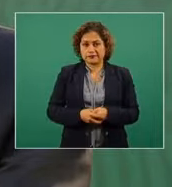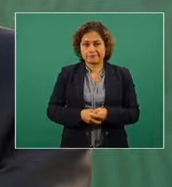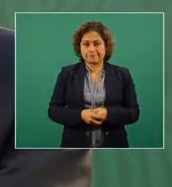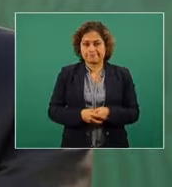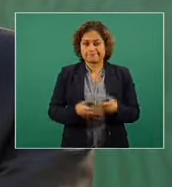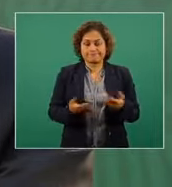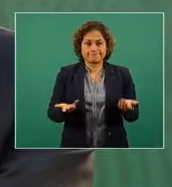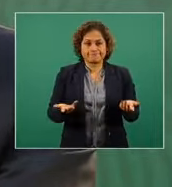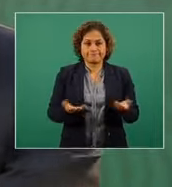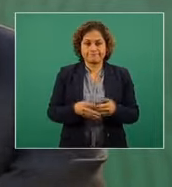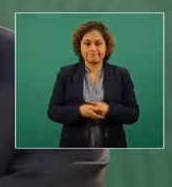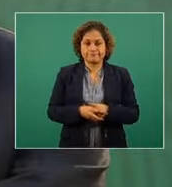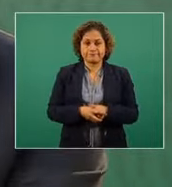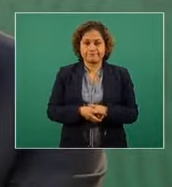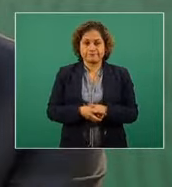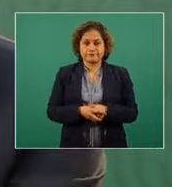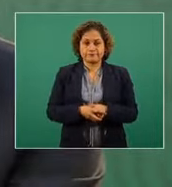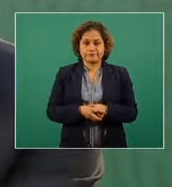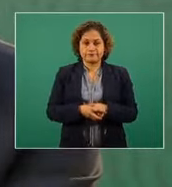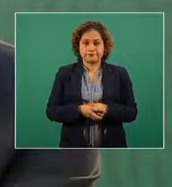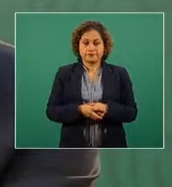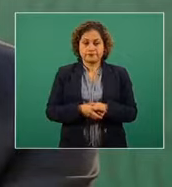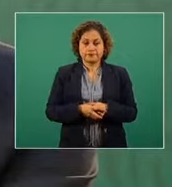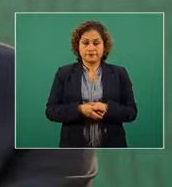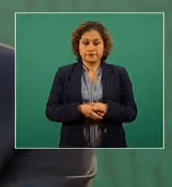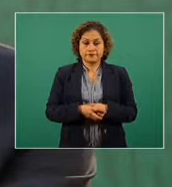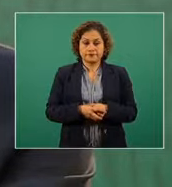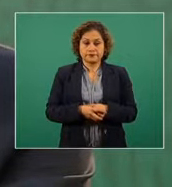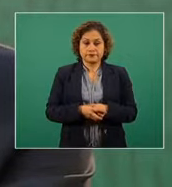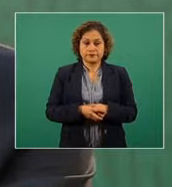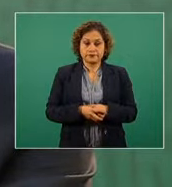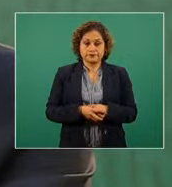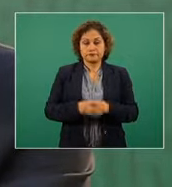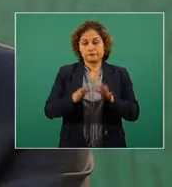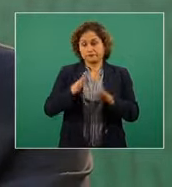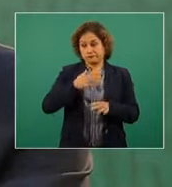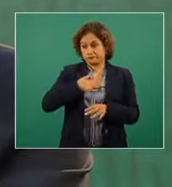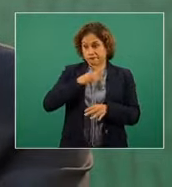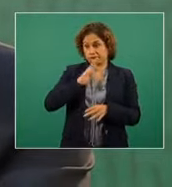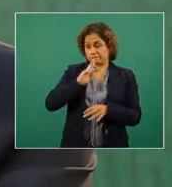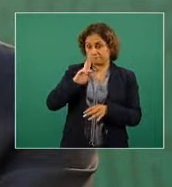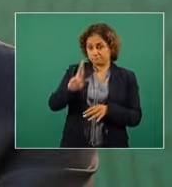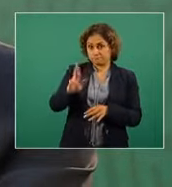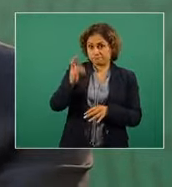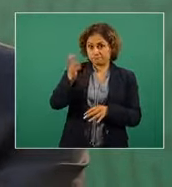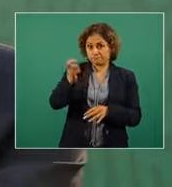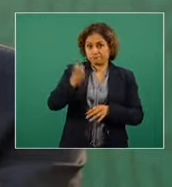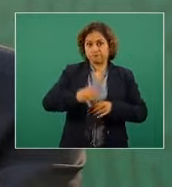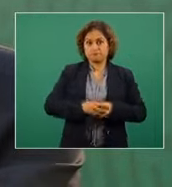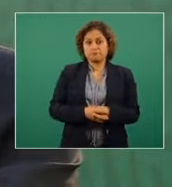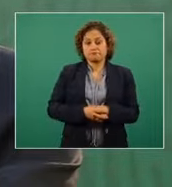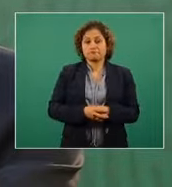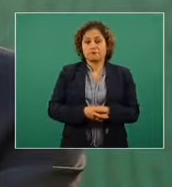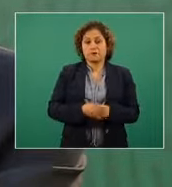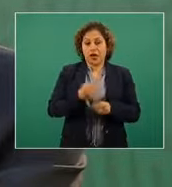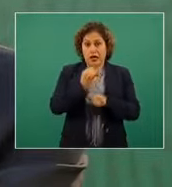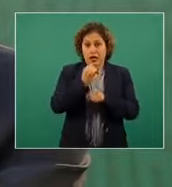Entonces, esa es la respuesta. Es un protocolo de